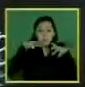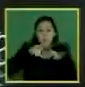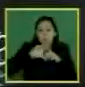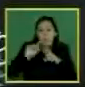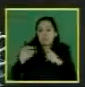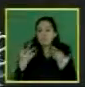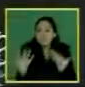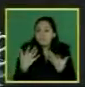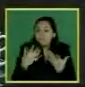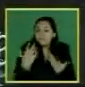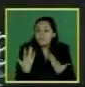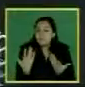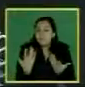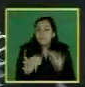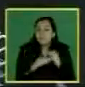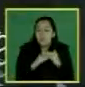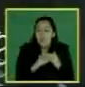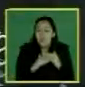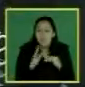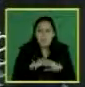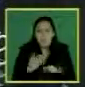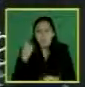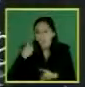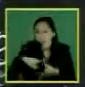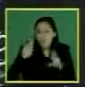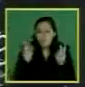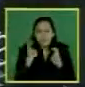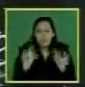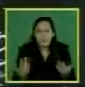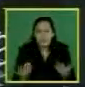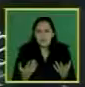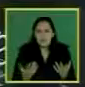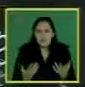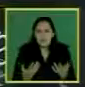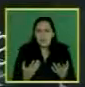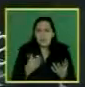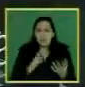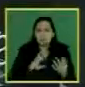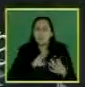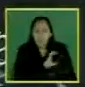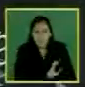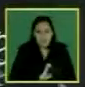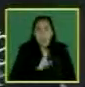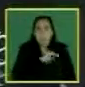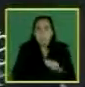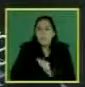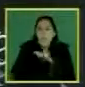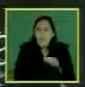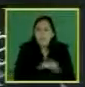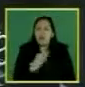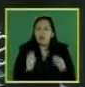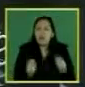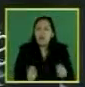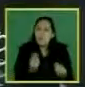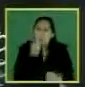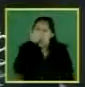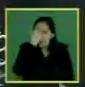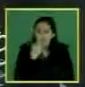además abandonó a la esposa. Porque el otro tema es el tema de la ética, de la moral. ¿Cuál es la imagen